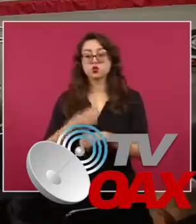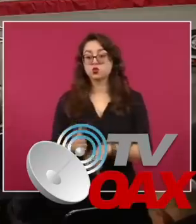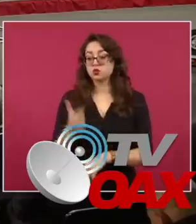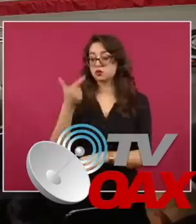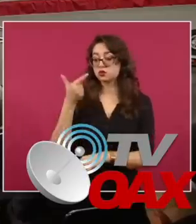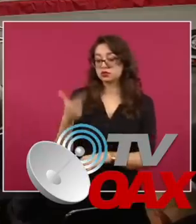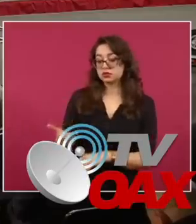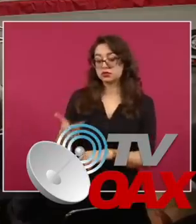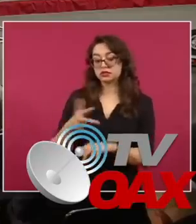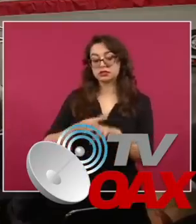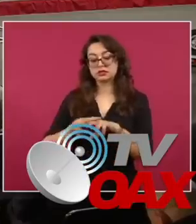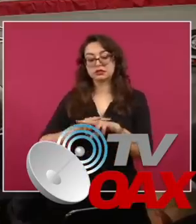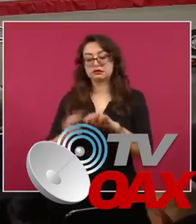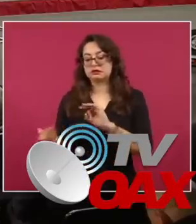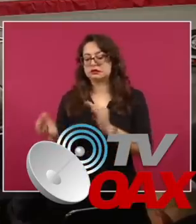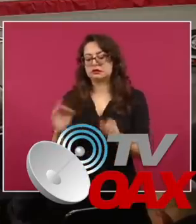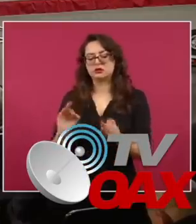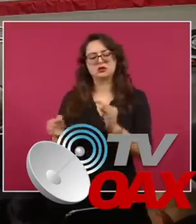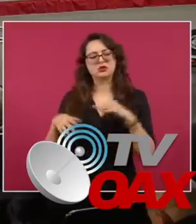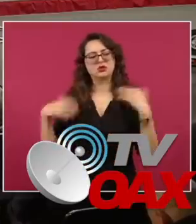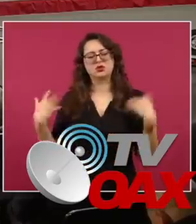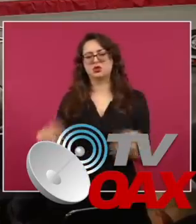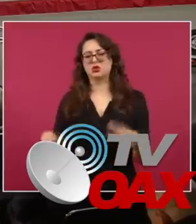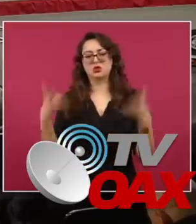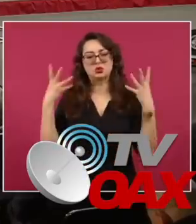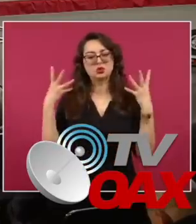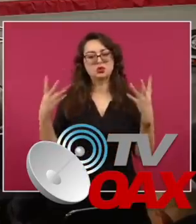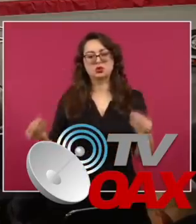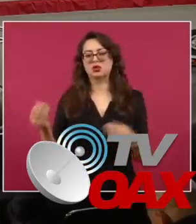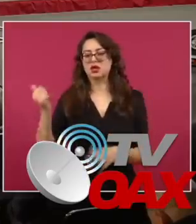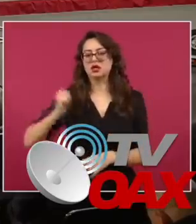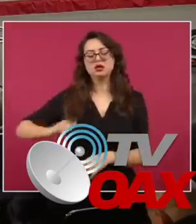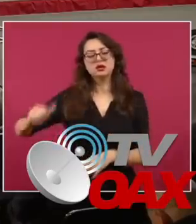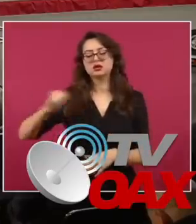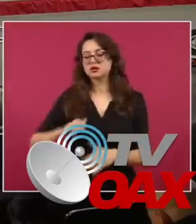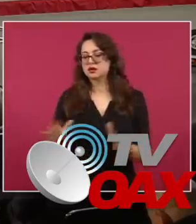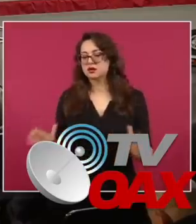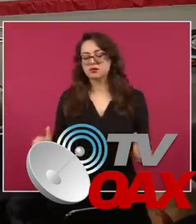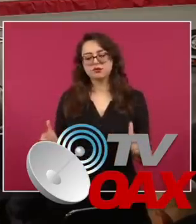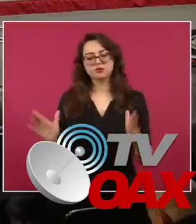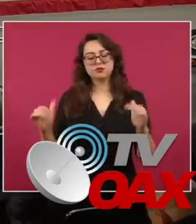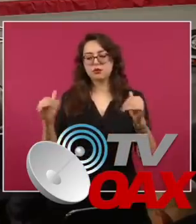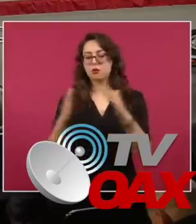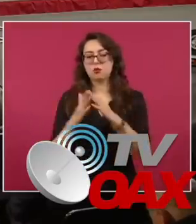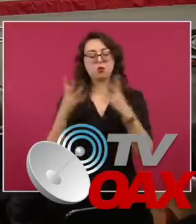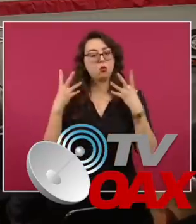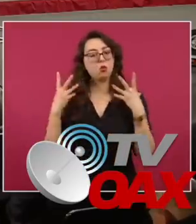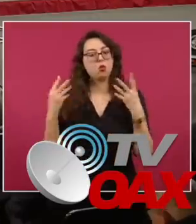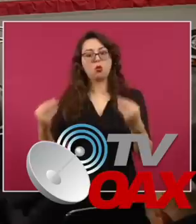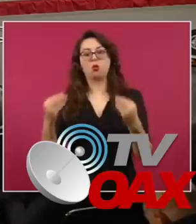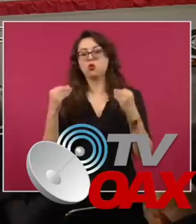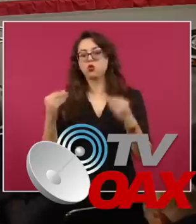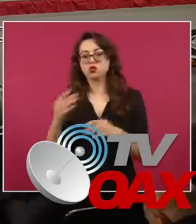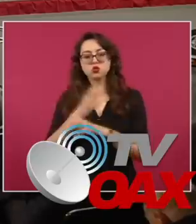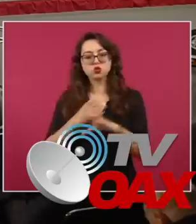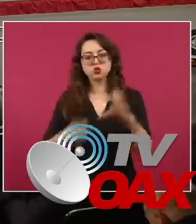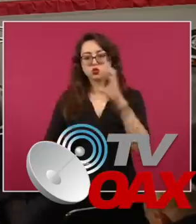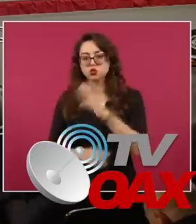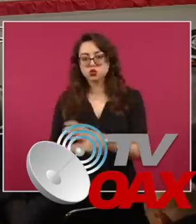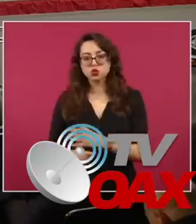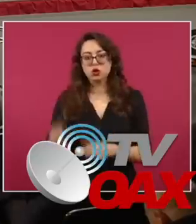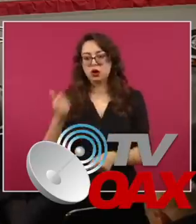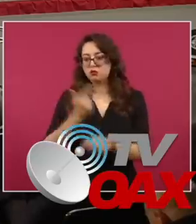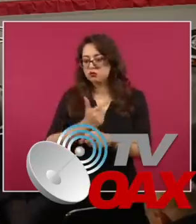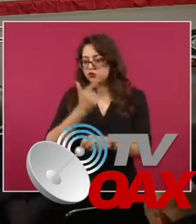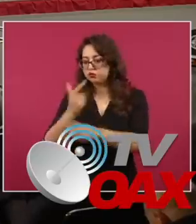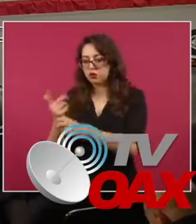hemos encontrado la mayor cantidad de vestigios arqueológicos, sobre todo lo que corresponde a bienes